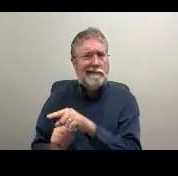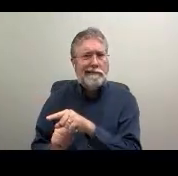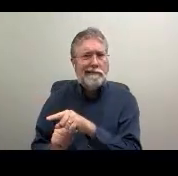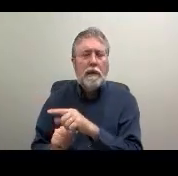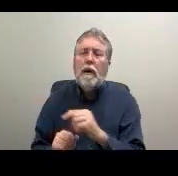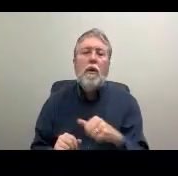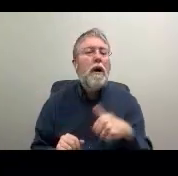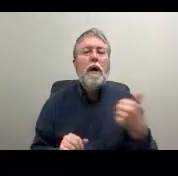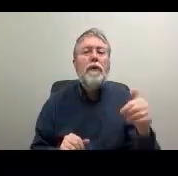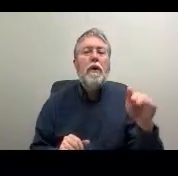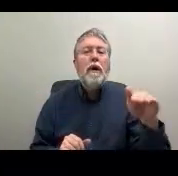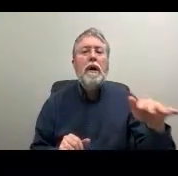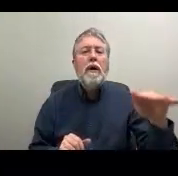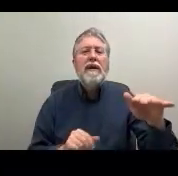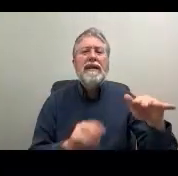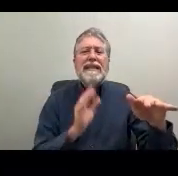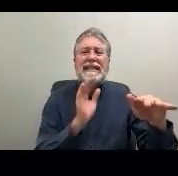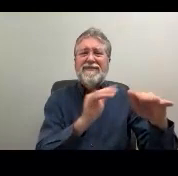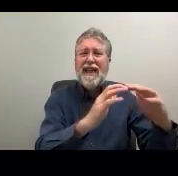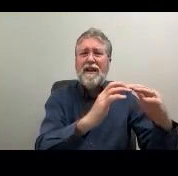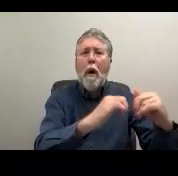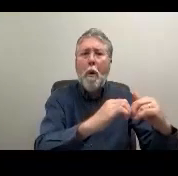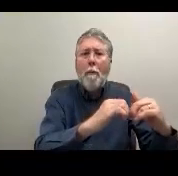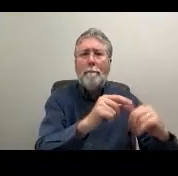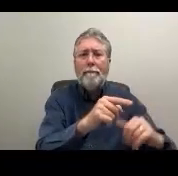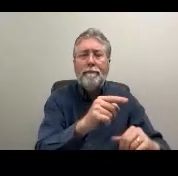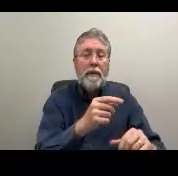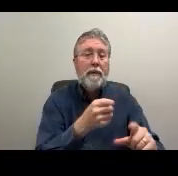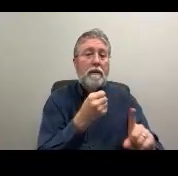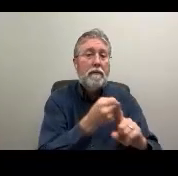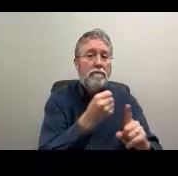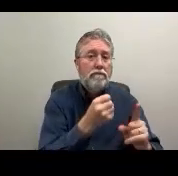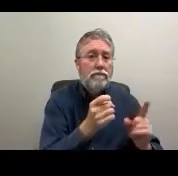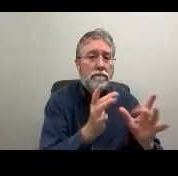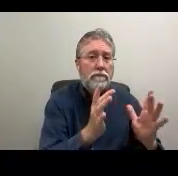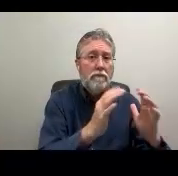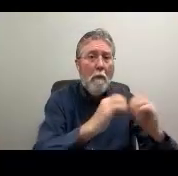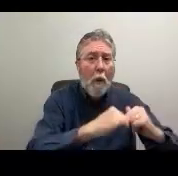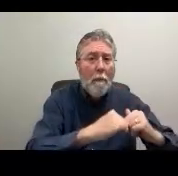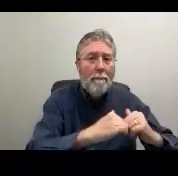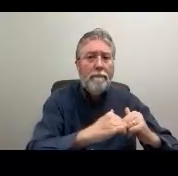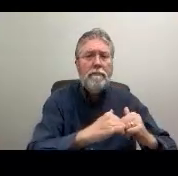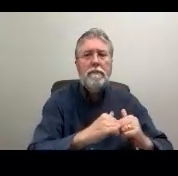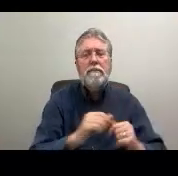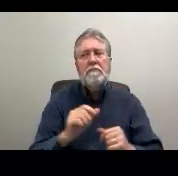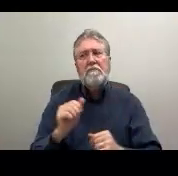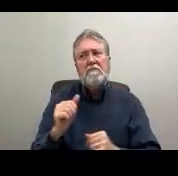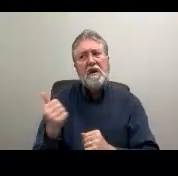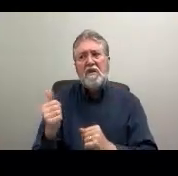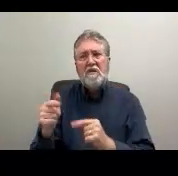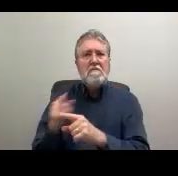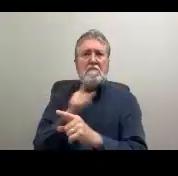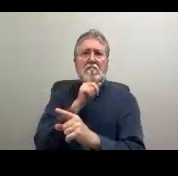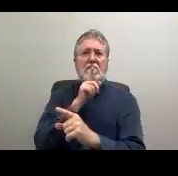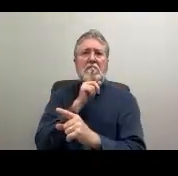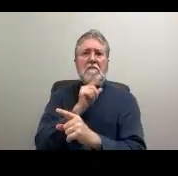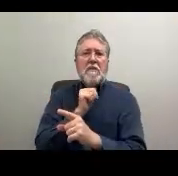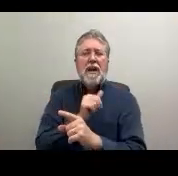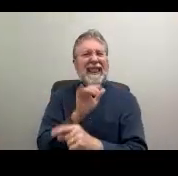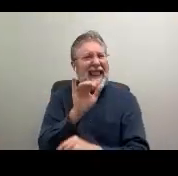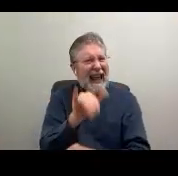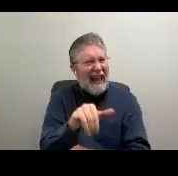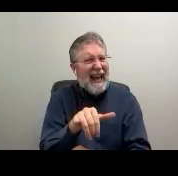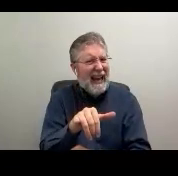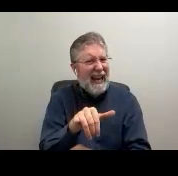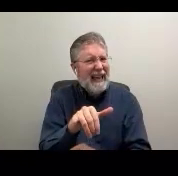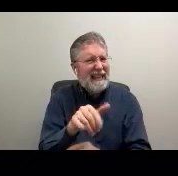extremos frente a otras partes de esa escala? Y esos son los tipos de cosas a las que se puede responder de forma